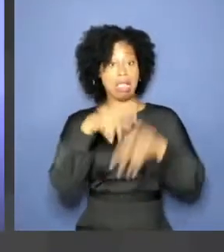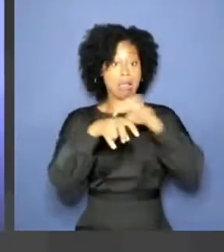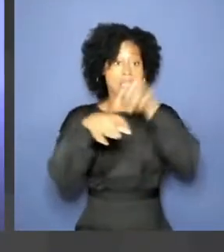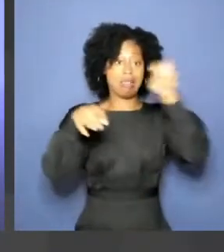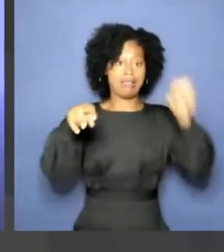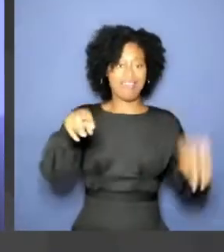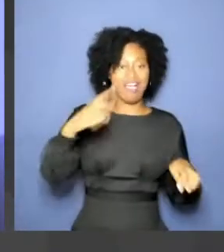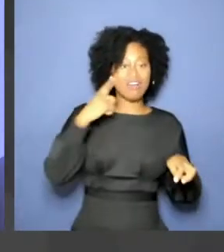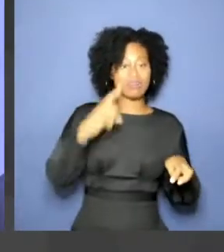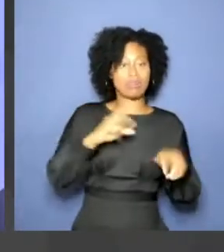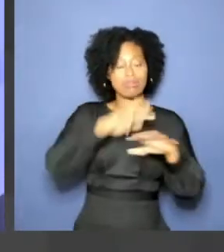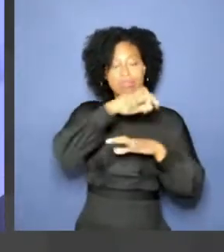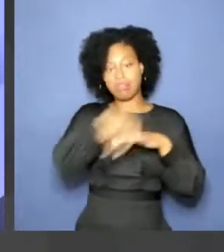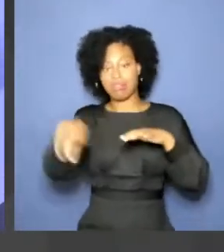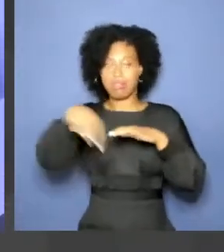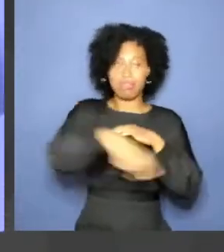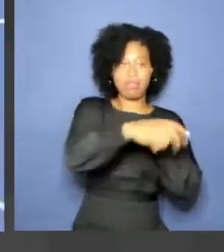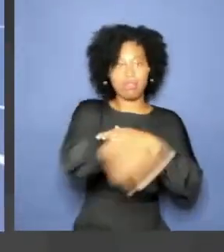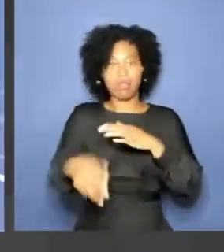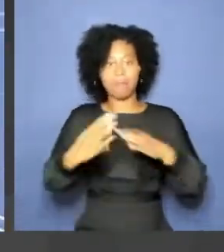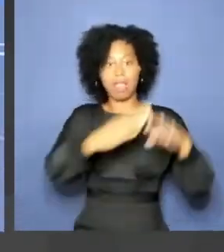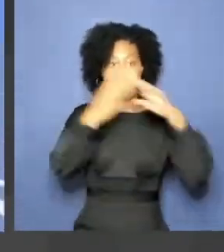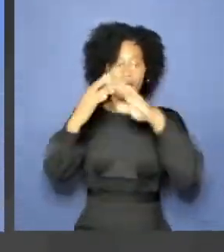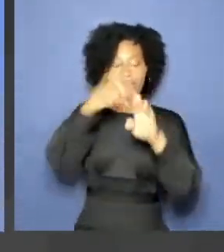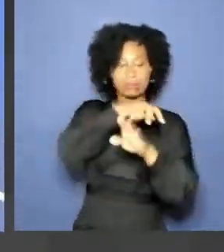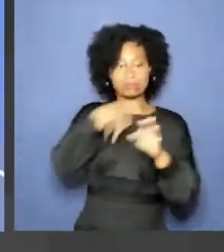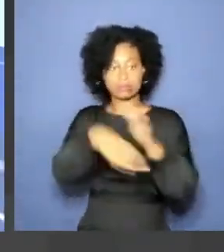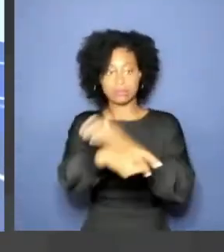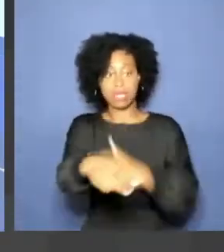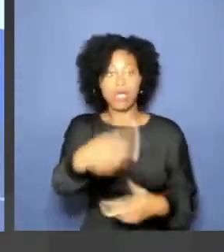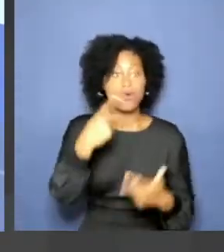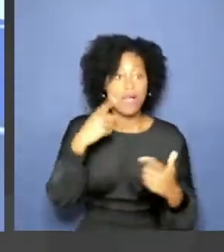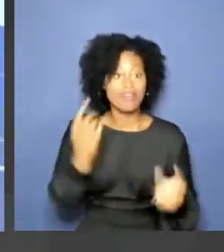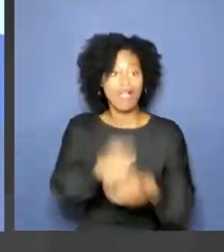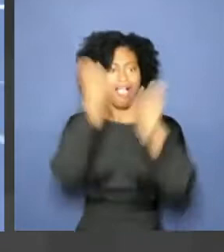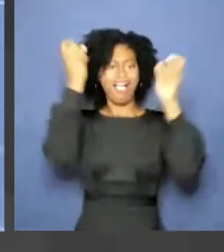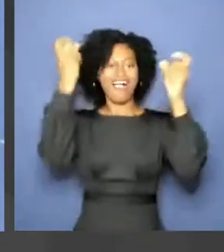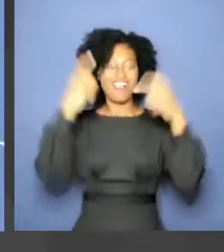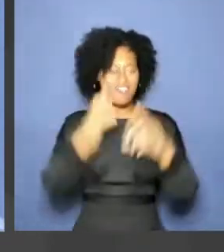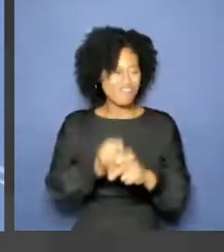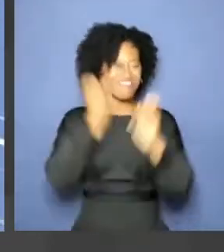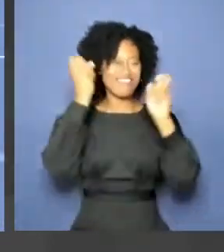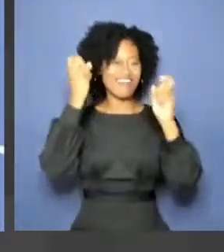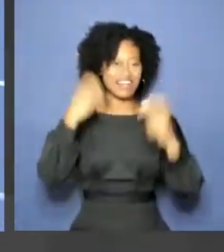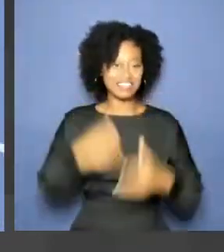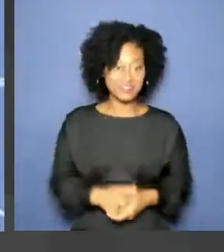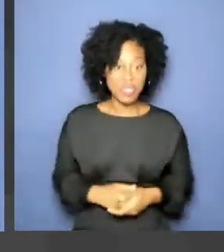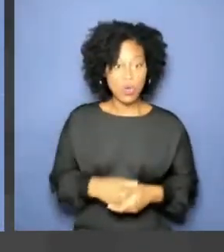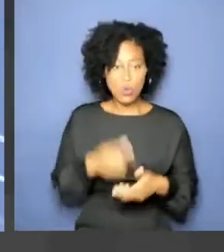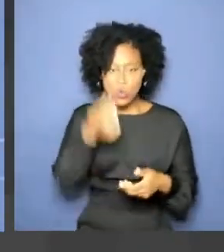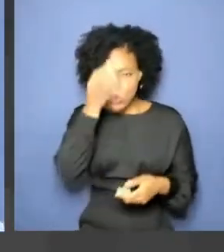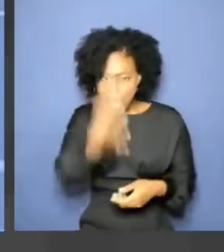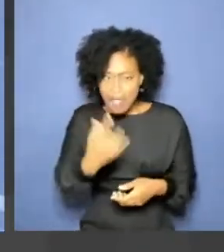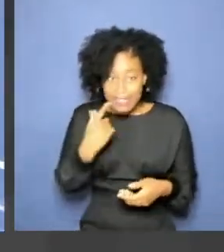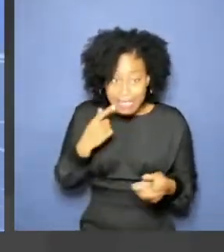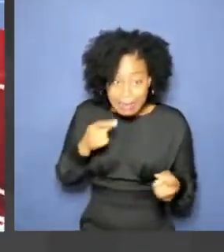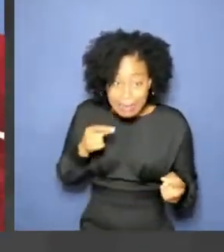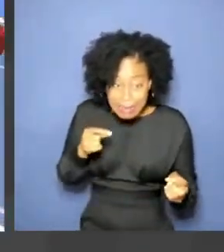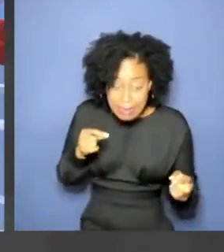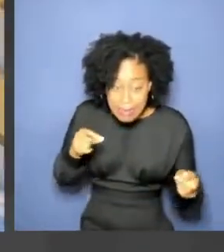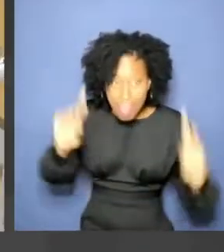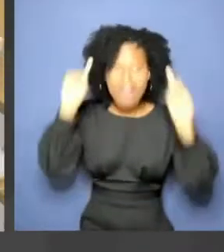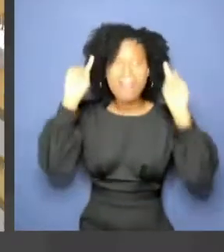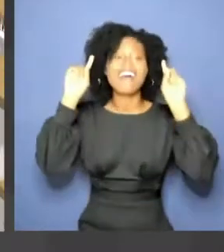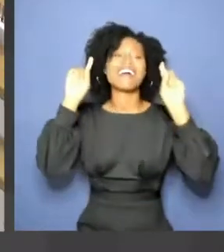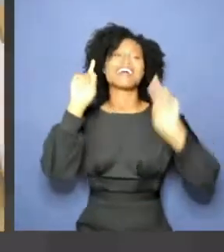obstáculos de litras podrá ganar el premio. ¡Tenemos un ganador! Está cerca, lo hace, lo ha